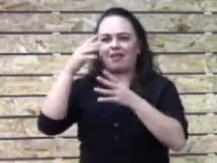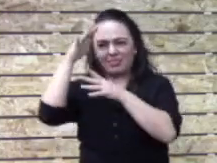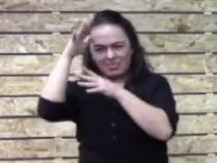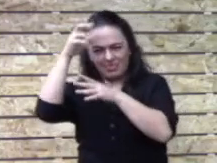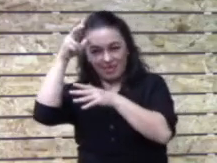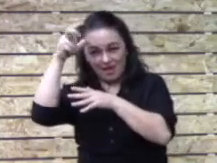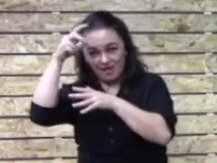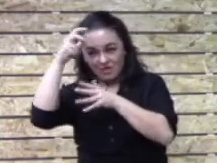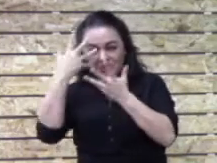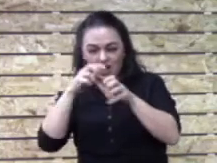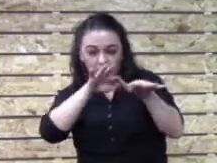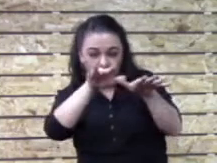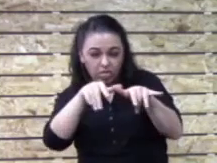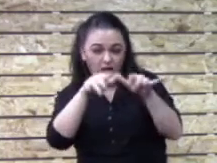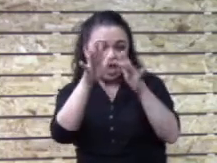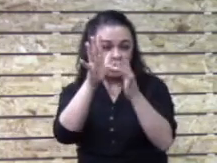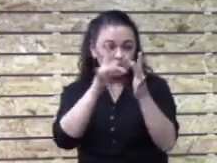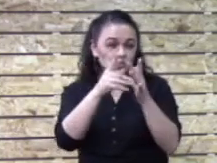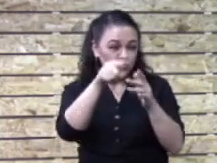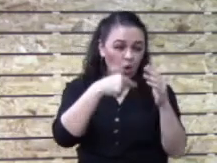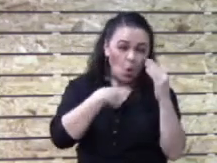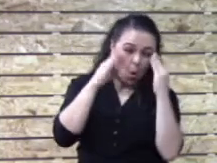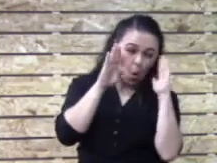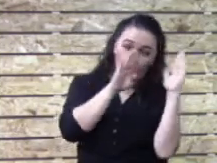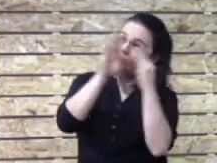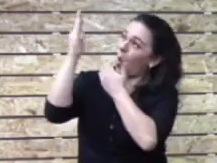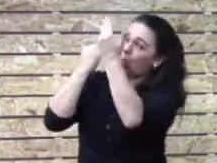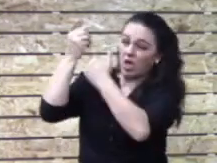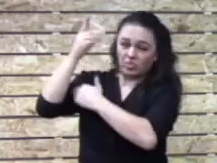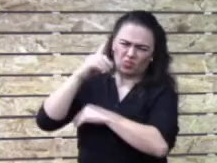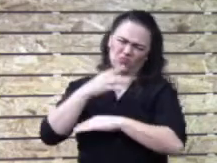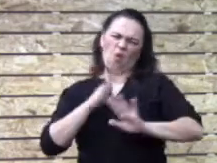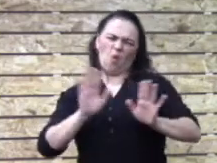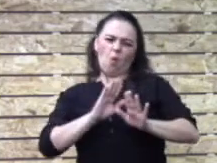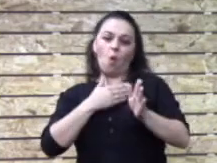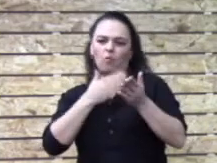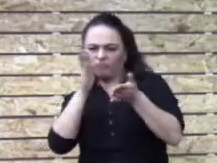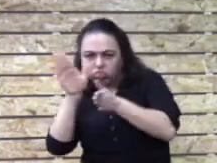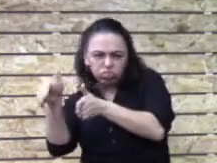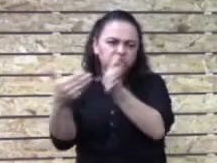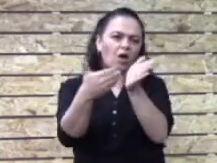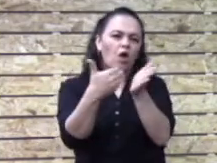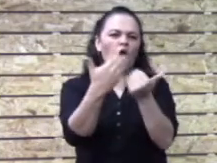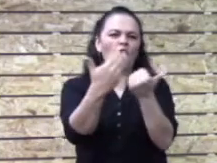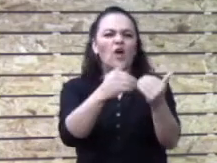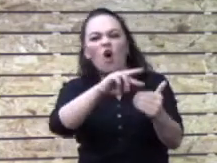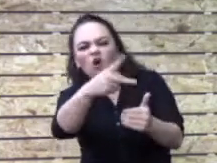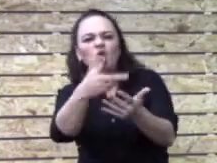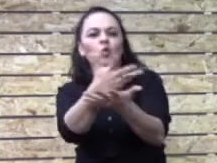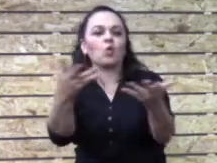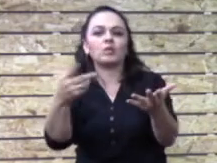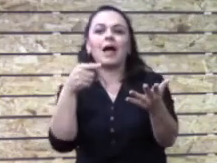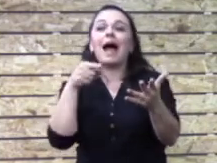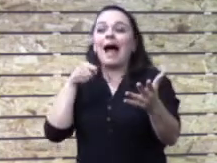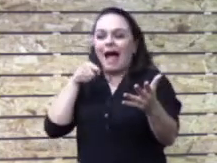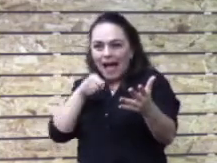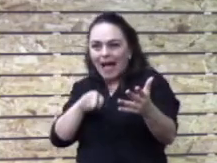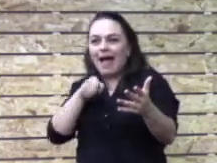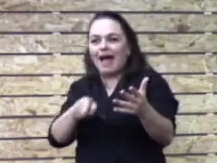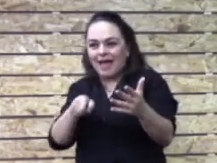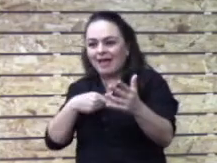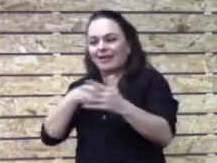por confianza en otras cosas. En este salmo, en la citación de este salmo, hay